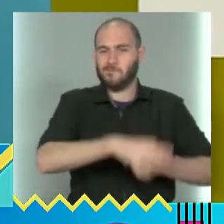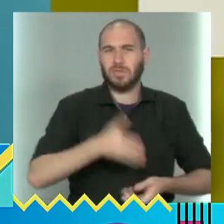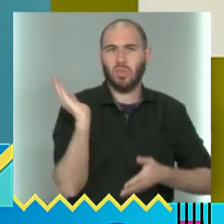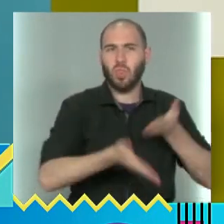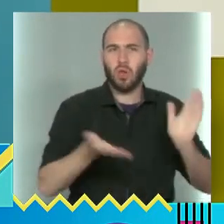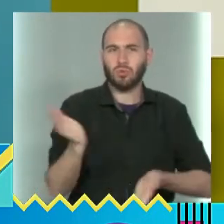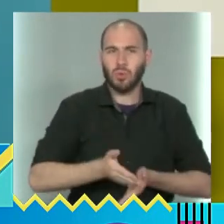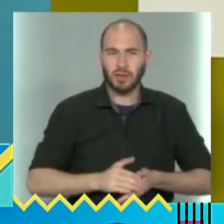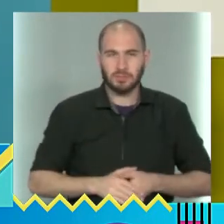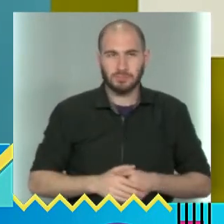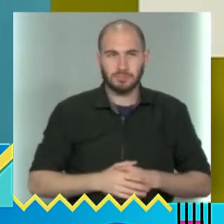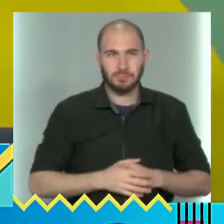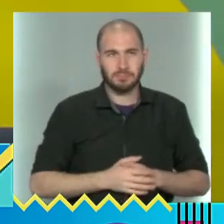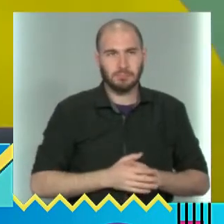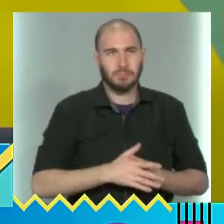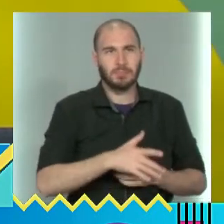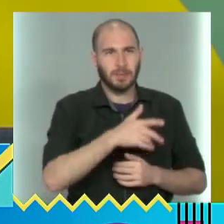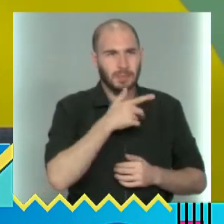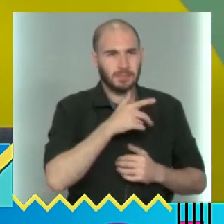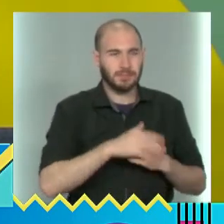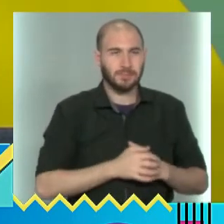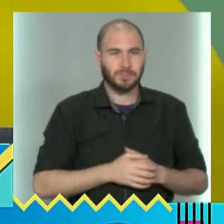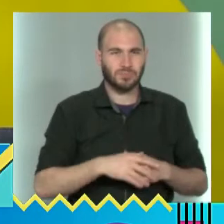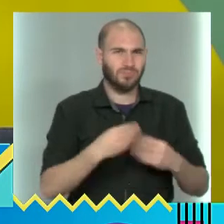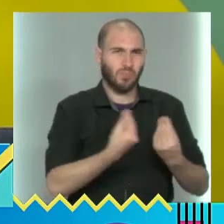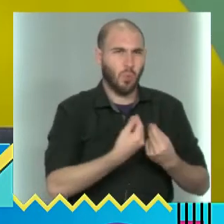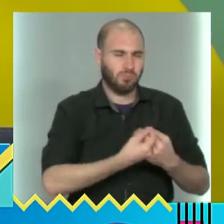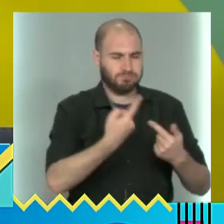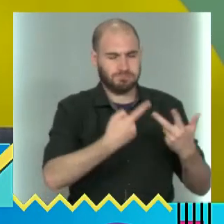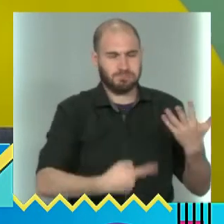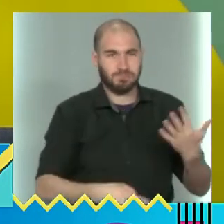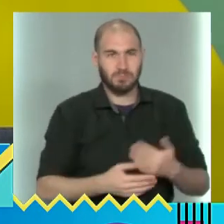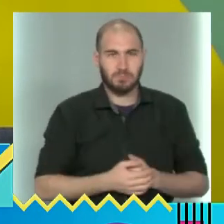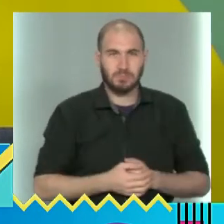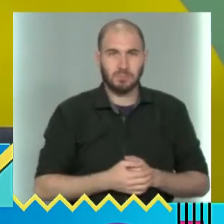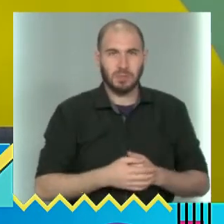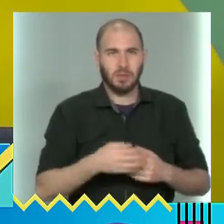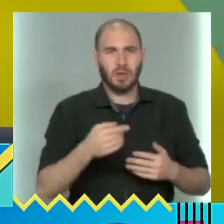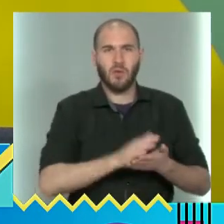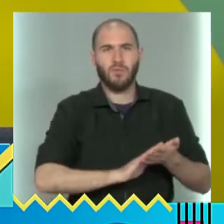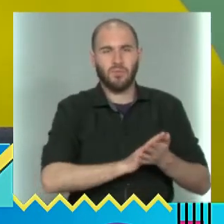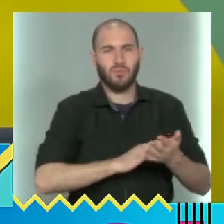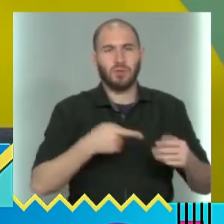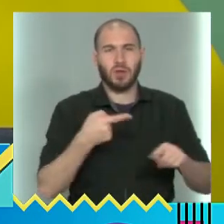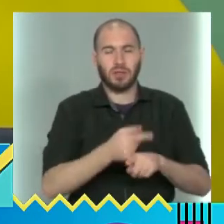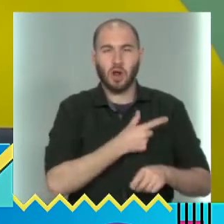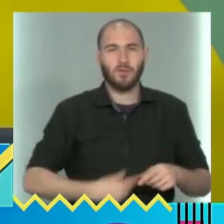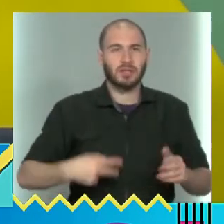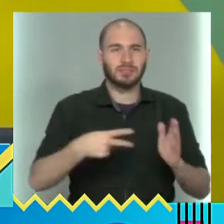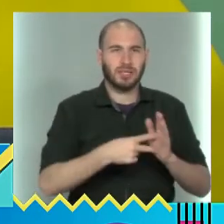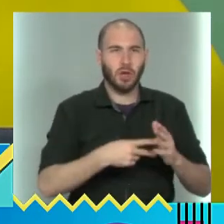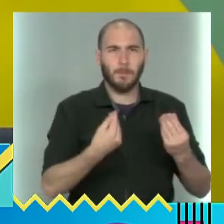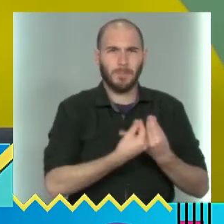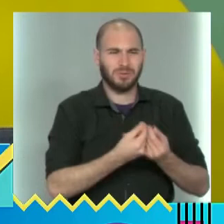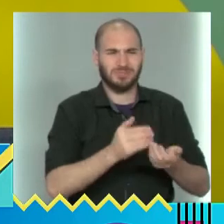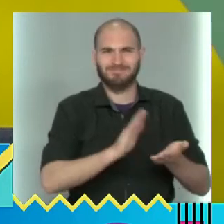tortura? Yo creo que son la mayoría de esos fundamentos en contra del gobierno sirio, la mayoría